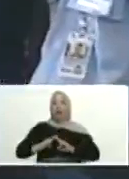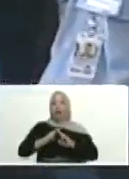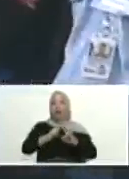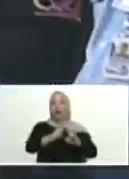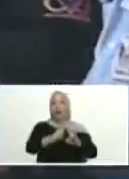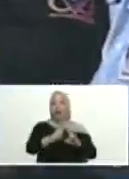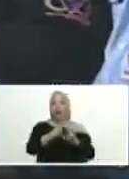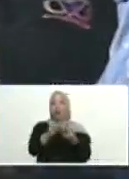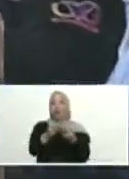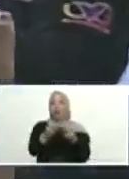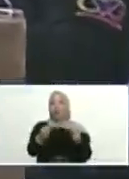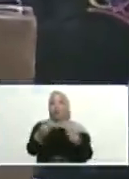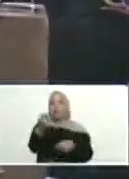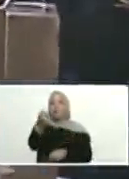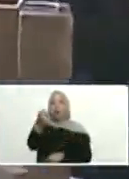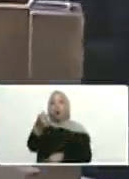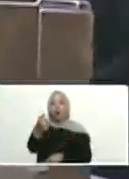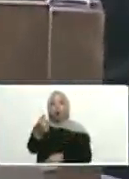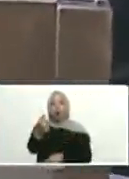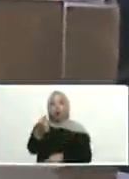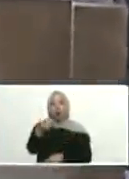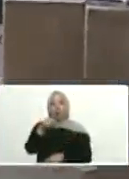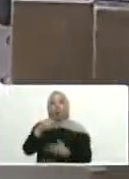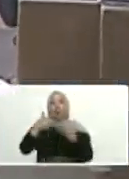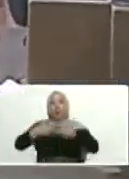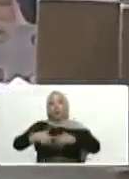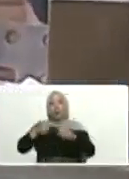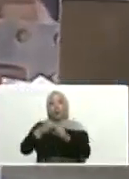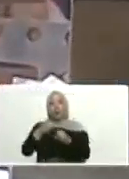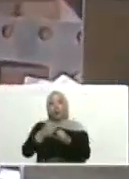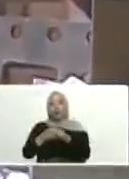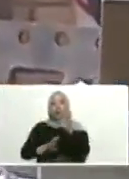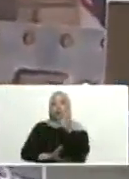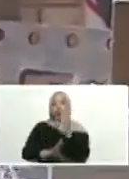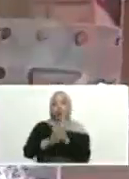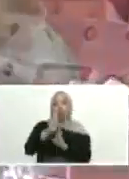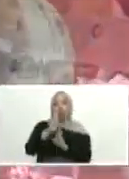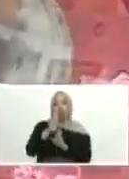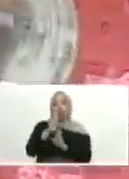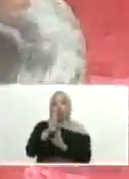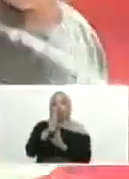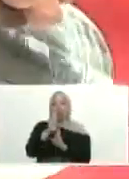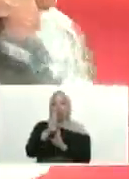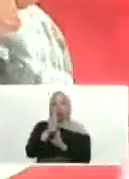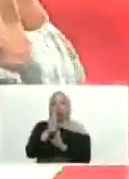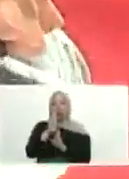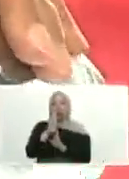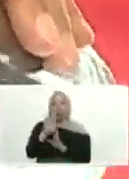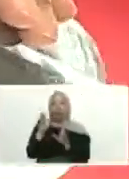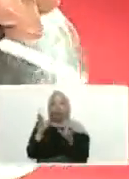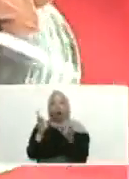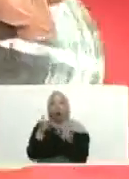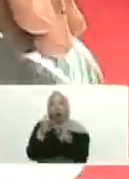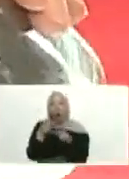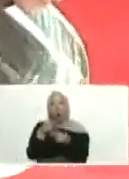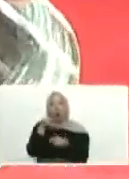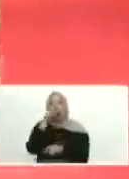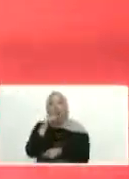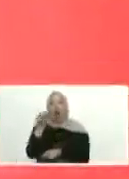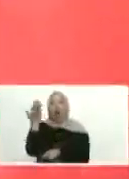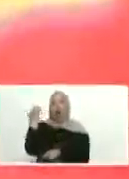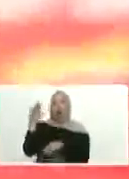nosotros el Coque verde Ahorita tenemos una planta recuperamos una planta donde desde agosto del año pasado